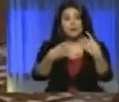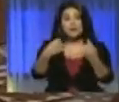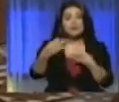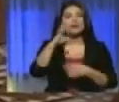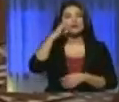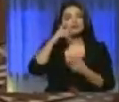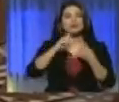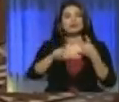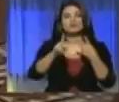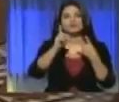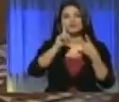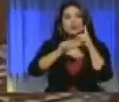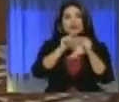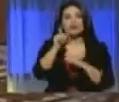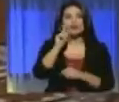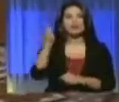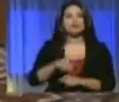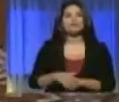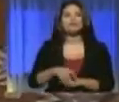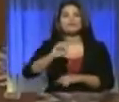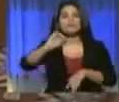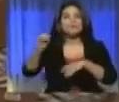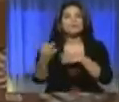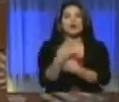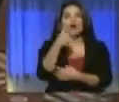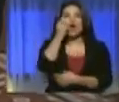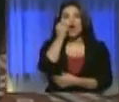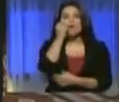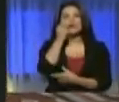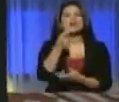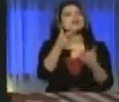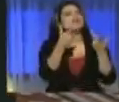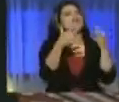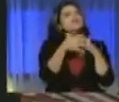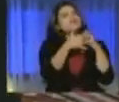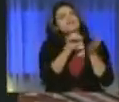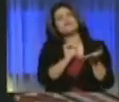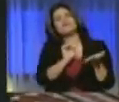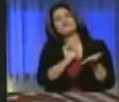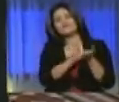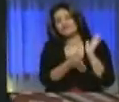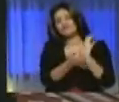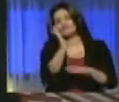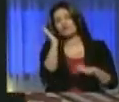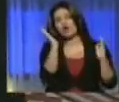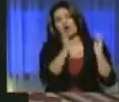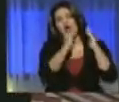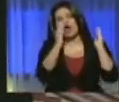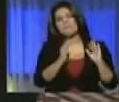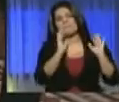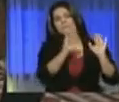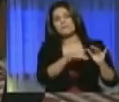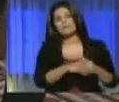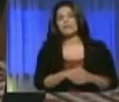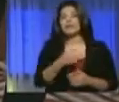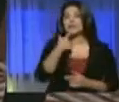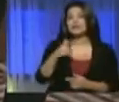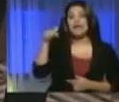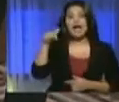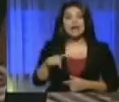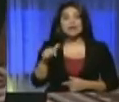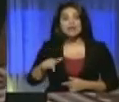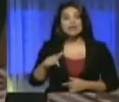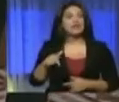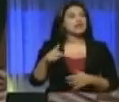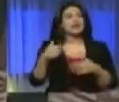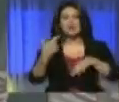sociales, por aquí tenemos un mensaje de Gringo Go Home. El combustible que prende los motores de esta revolución es el amor a Chávez y